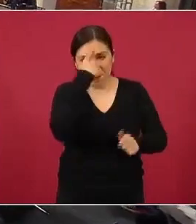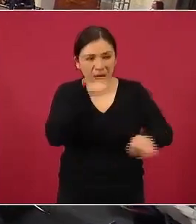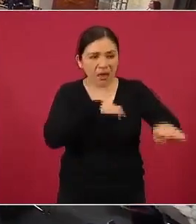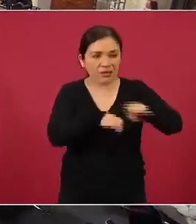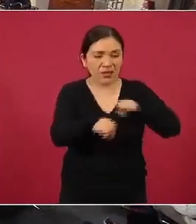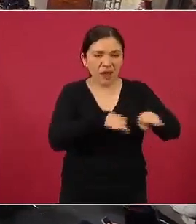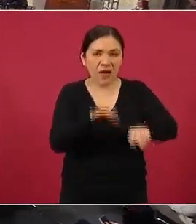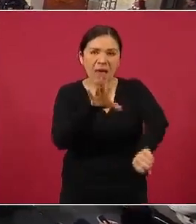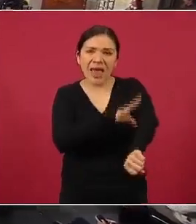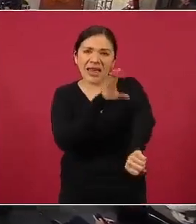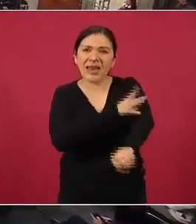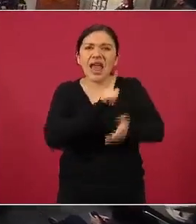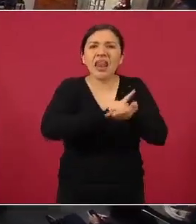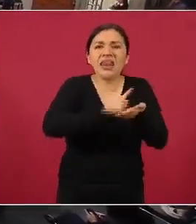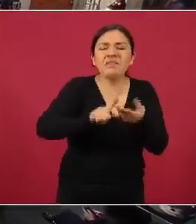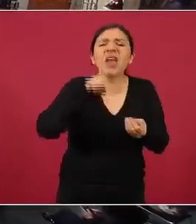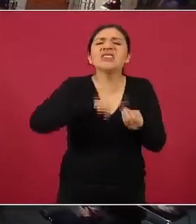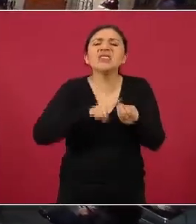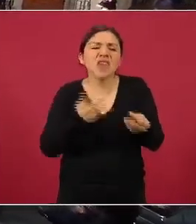trabajar en energías limpias?